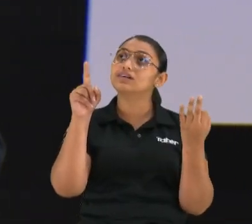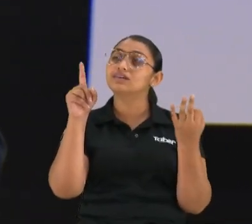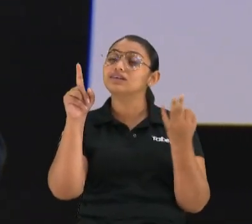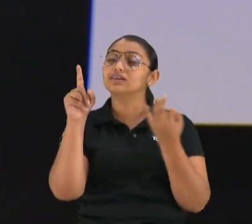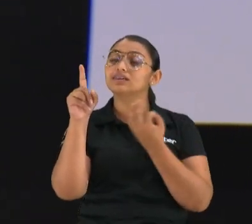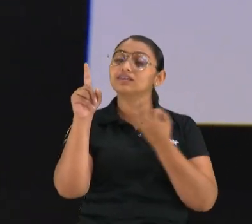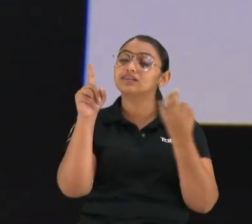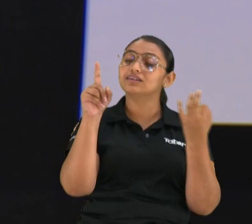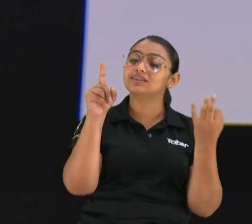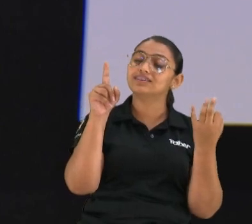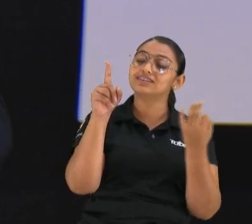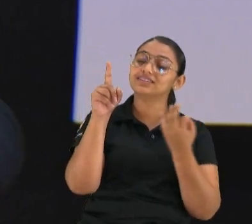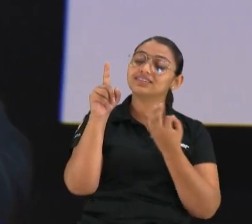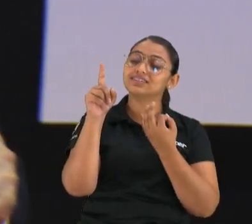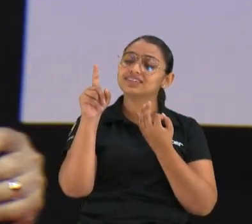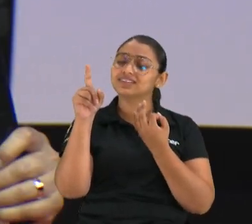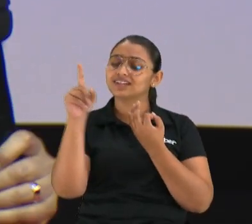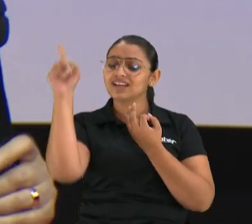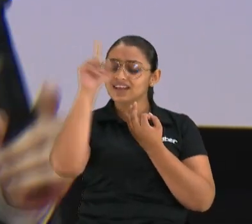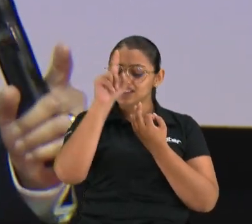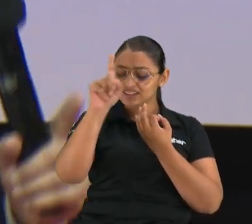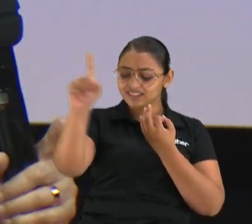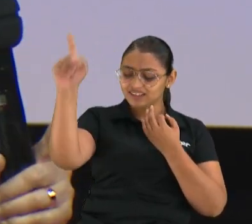Te amo señor